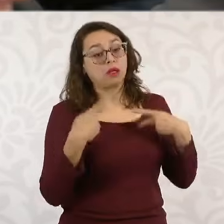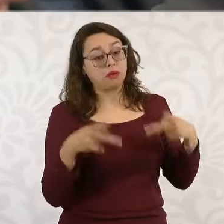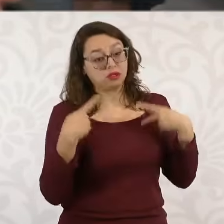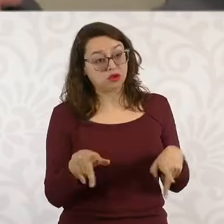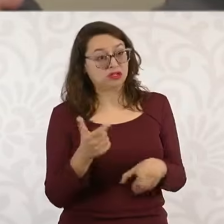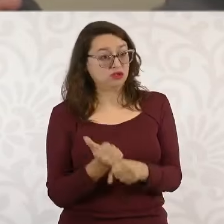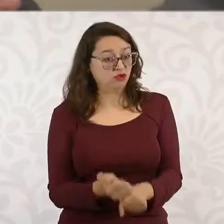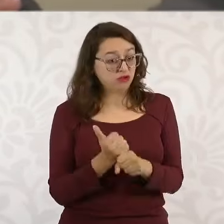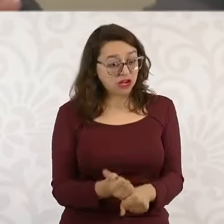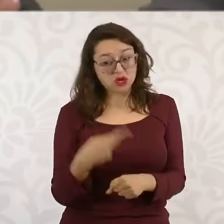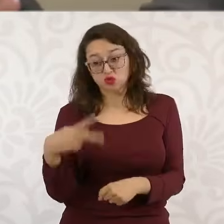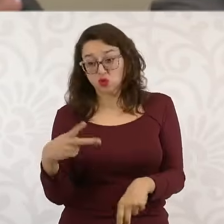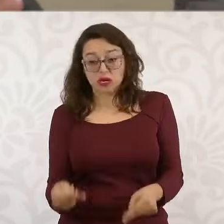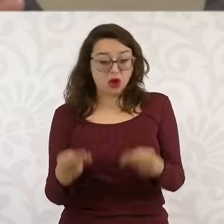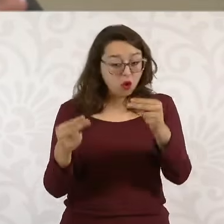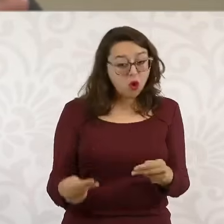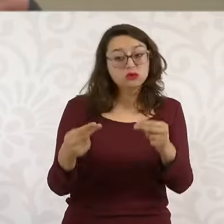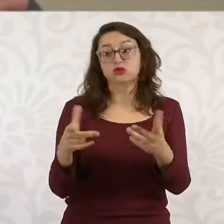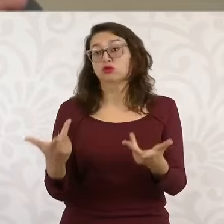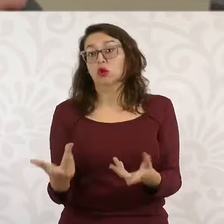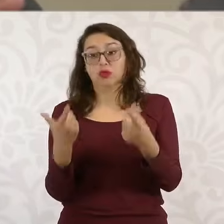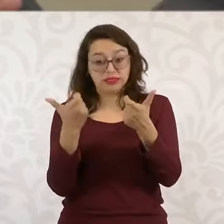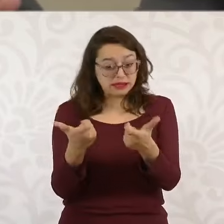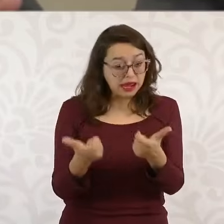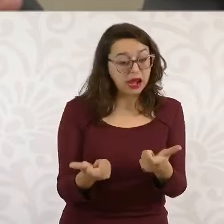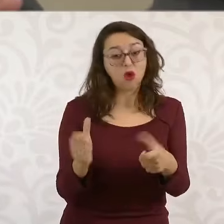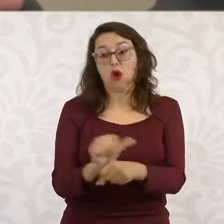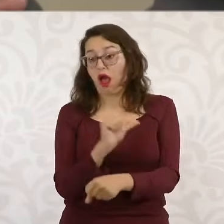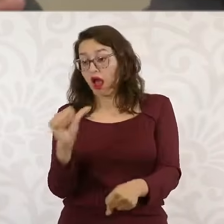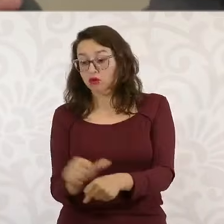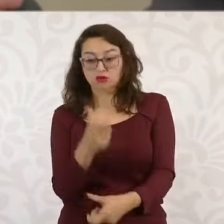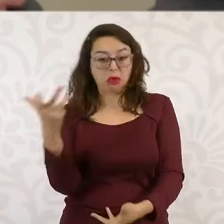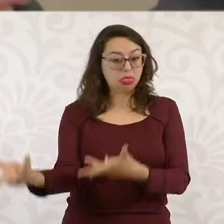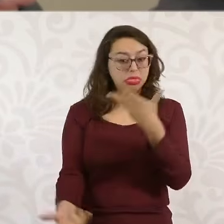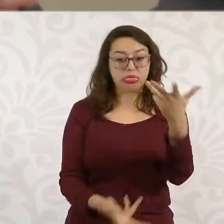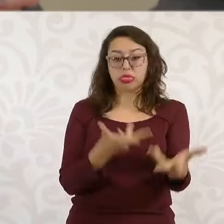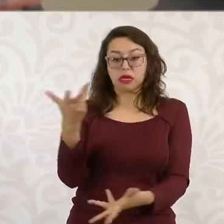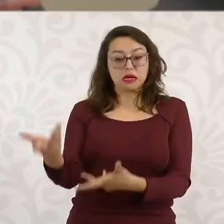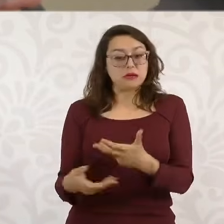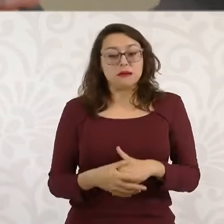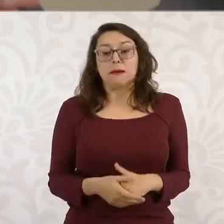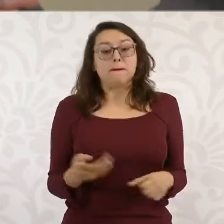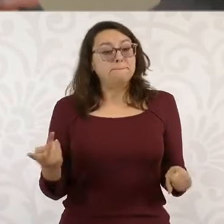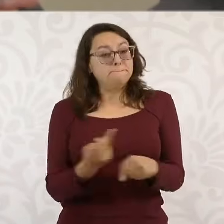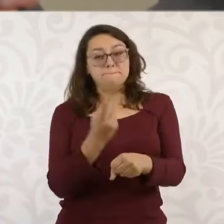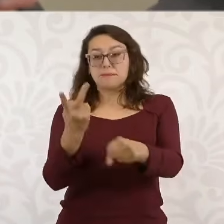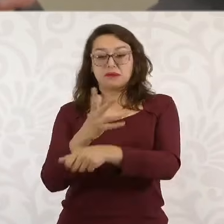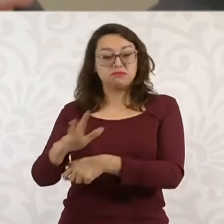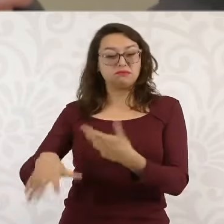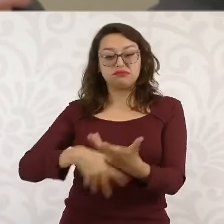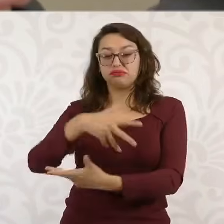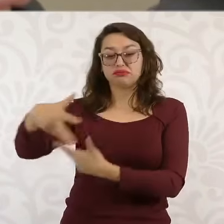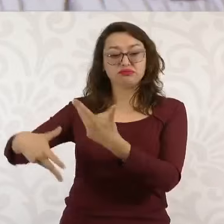Presidenta, alguna pérdida material, sus autos quemados afuera de los centros comerciales, todo lo que pasó